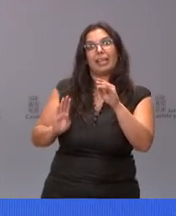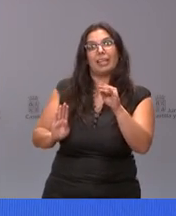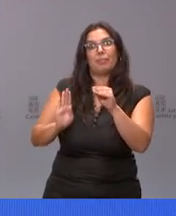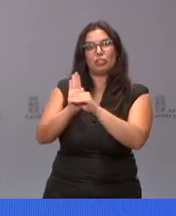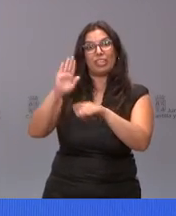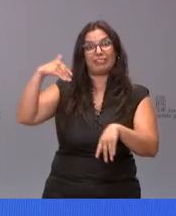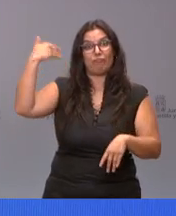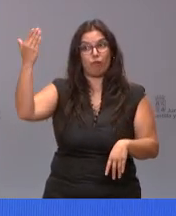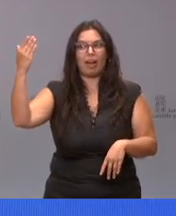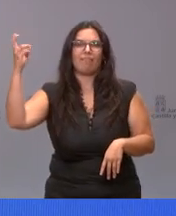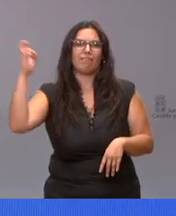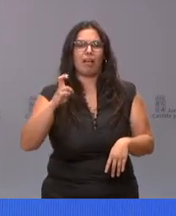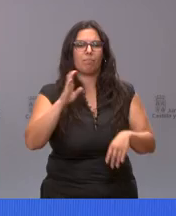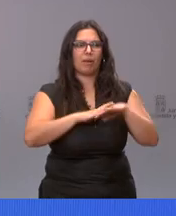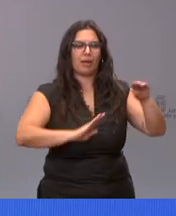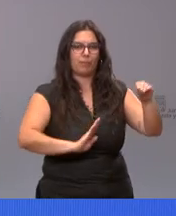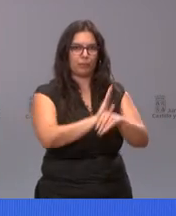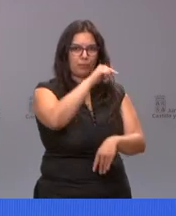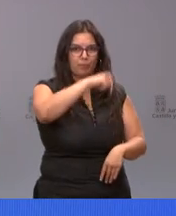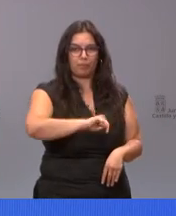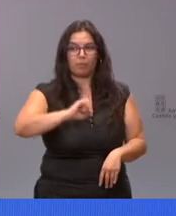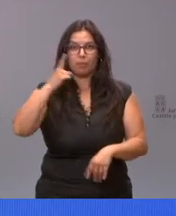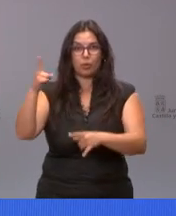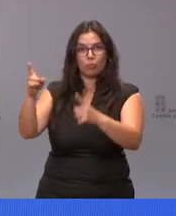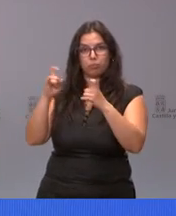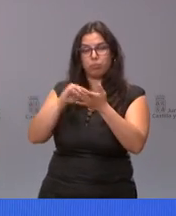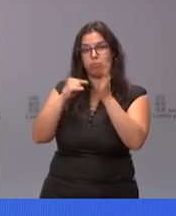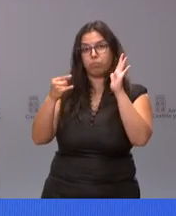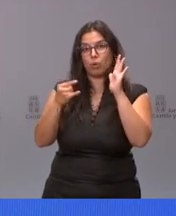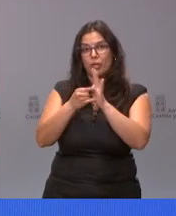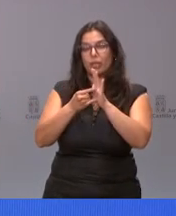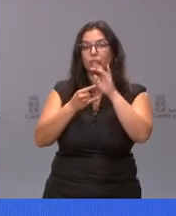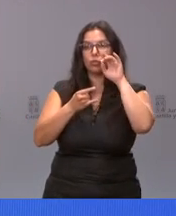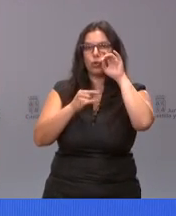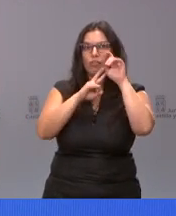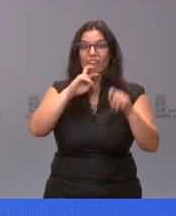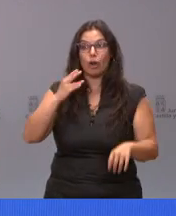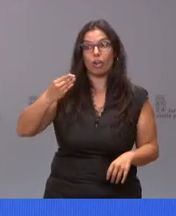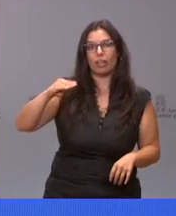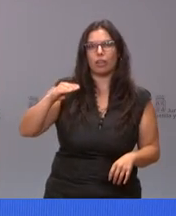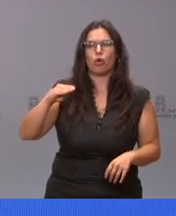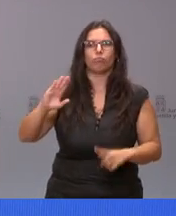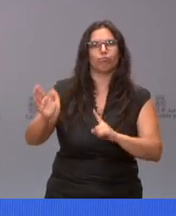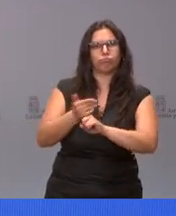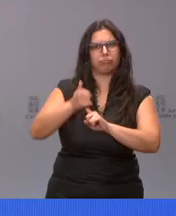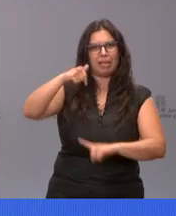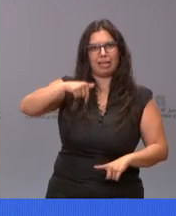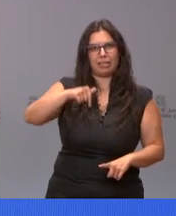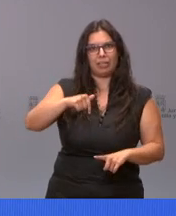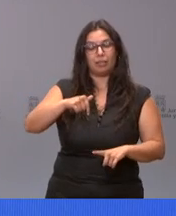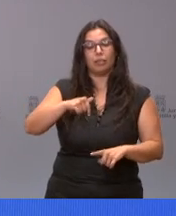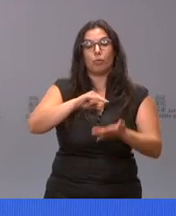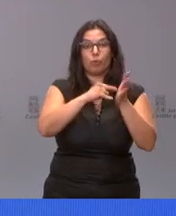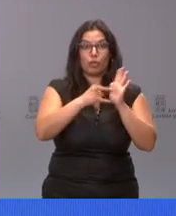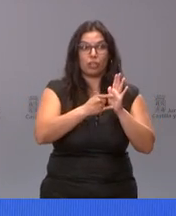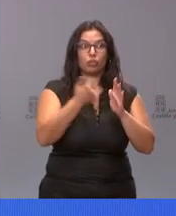exterior, impulsando, por un lado, la captación de proyectos de alto valor añadido, fortaleciendo los